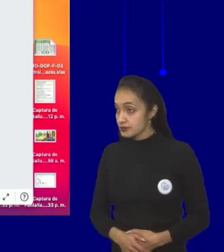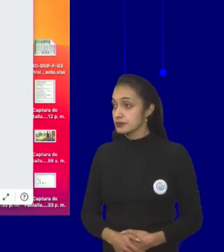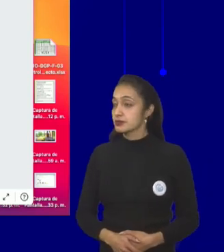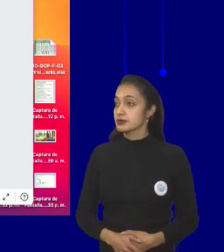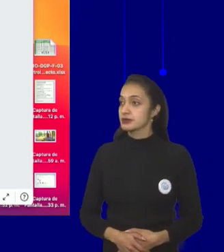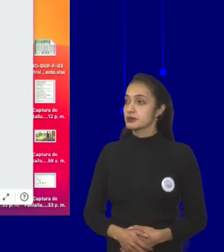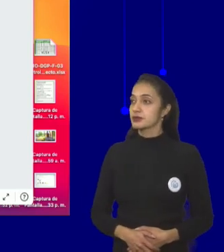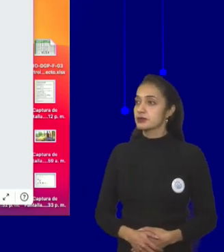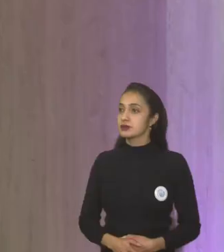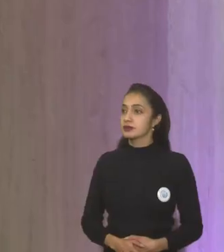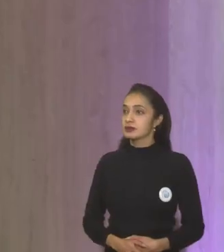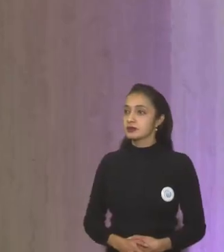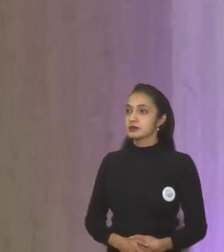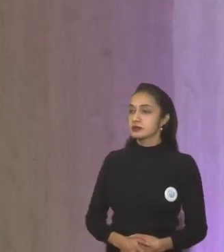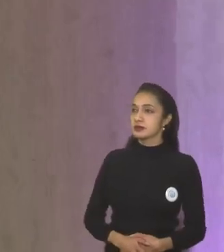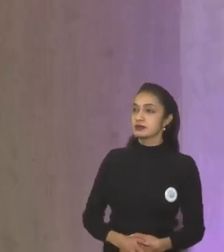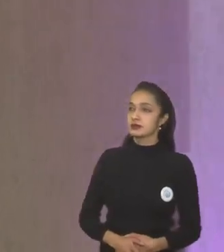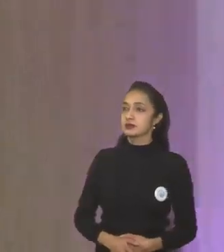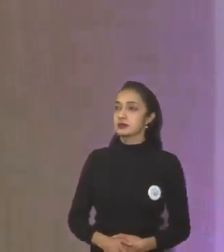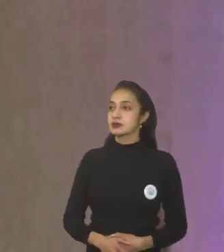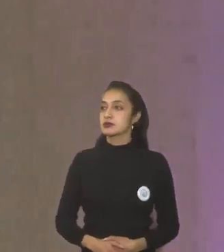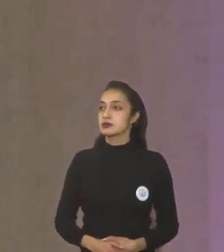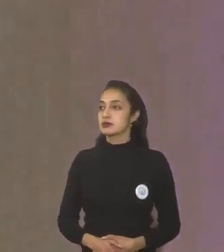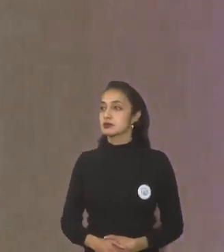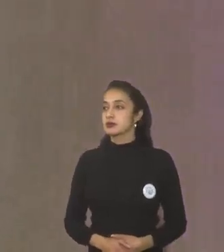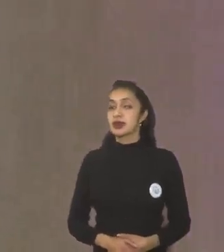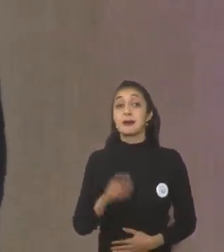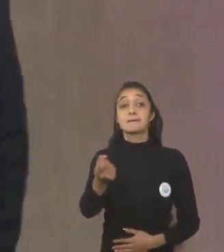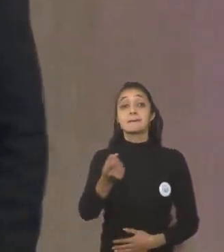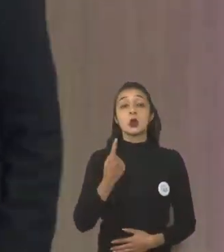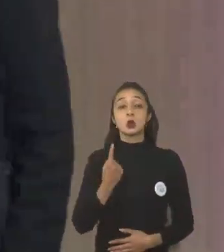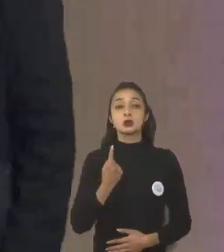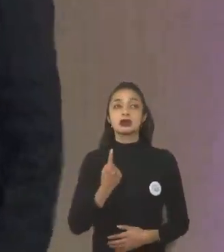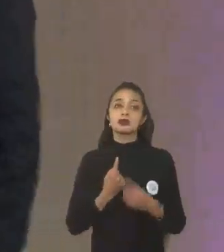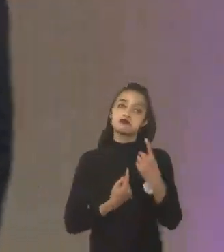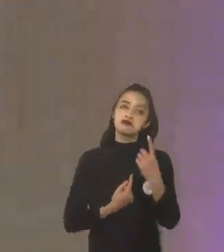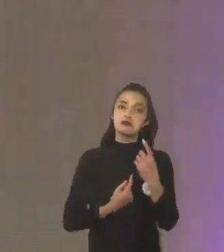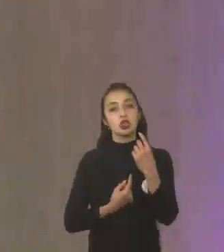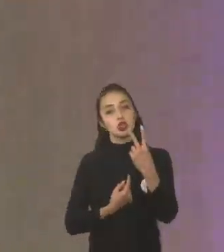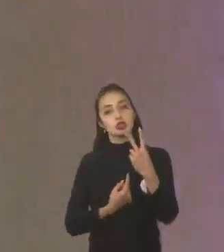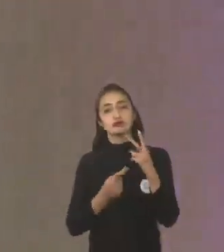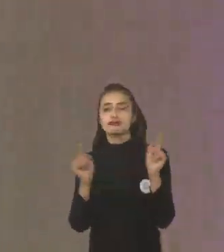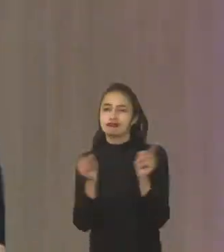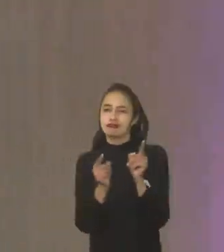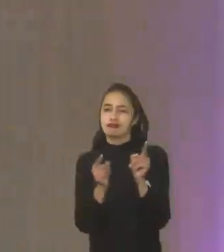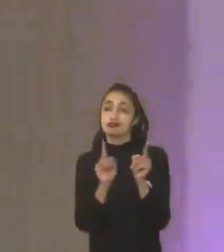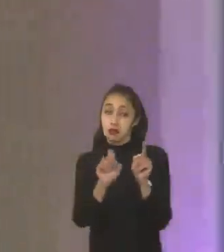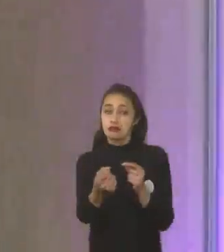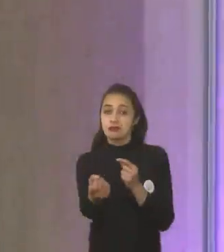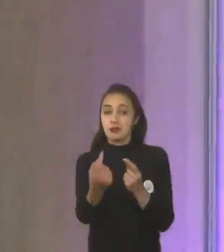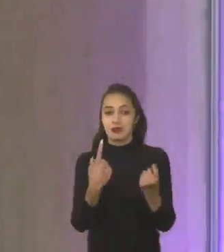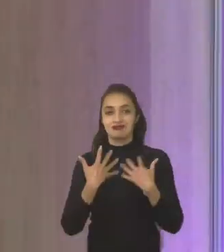¿Una pregunta? ¿Dos preguntas? Bueno, una o dos preguntas cortas.